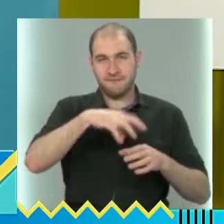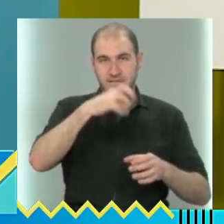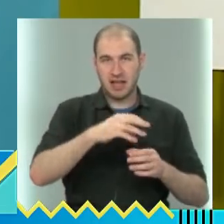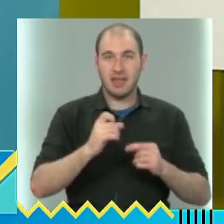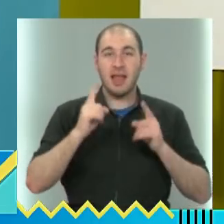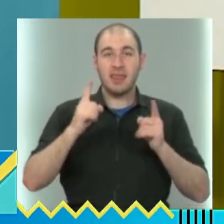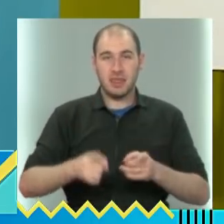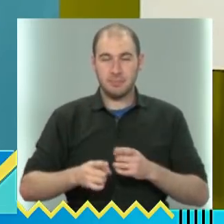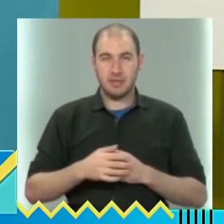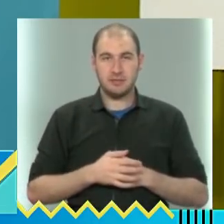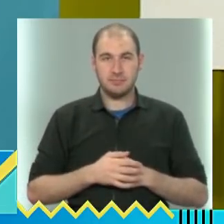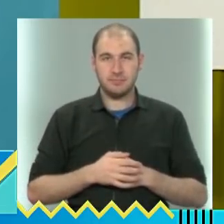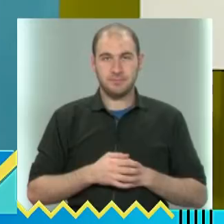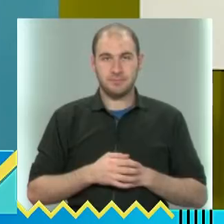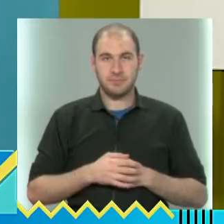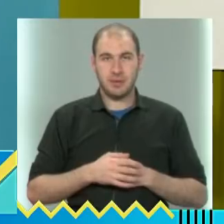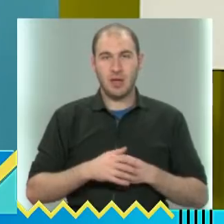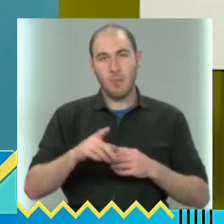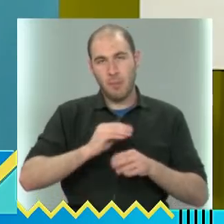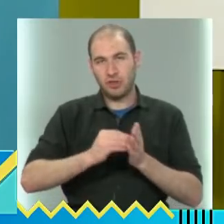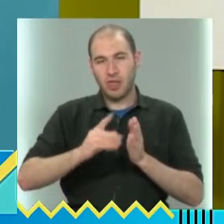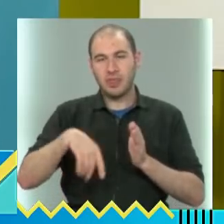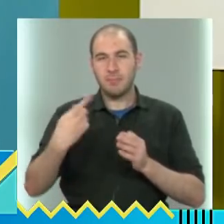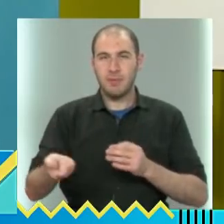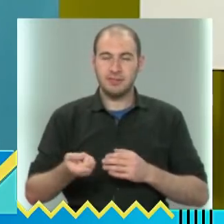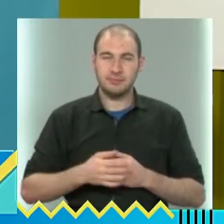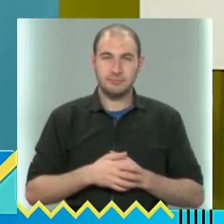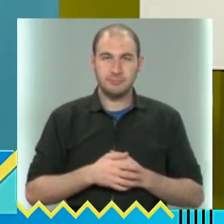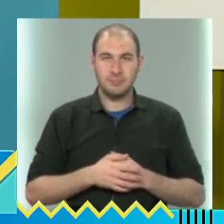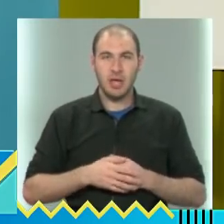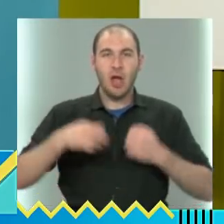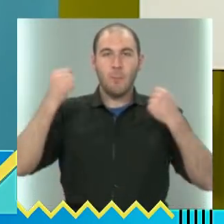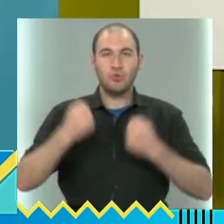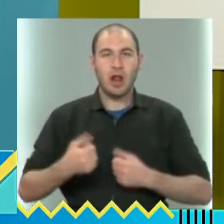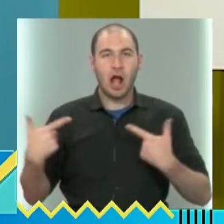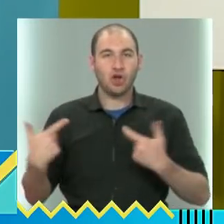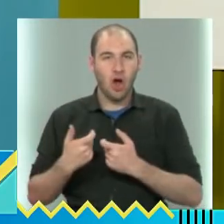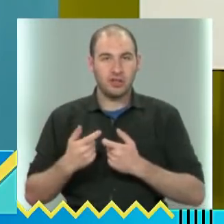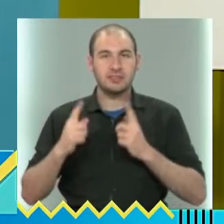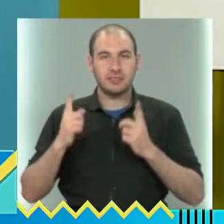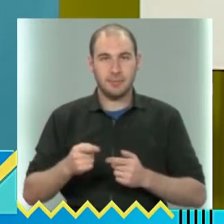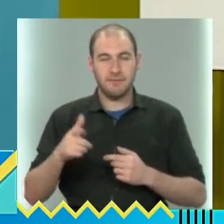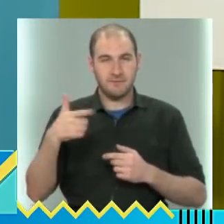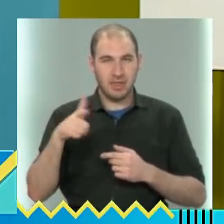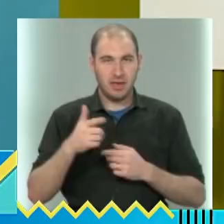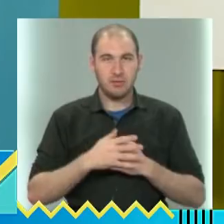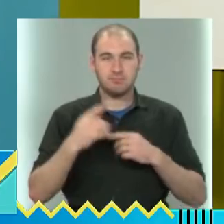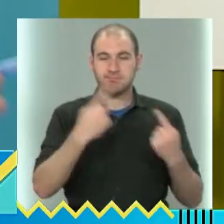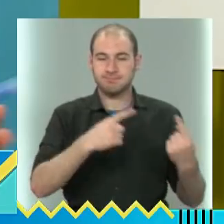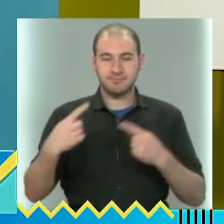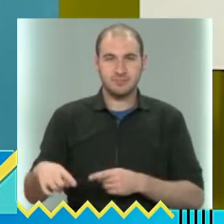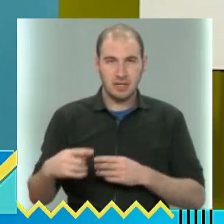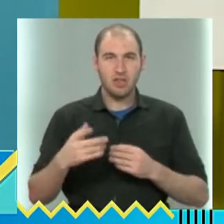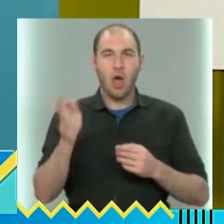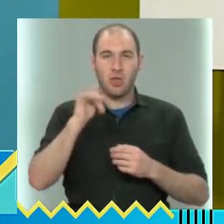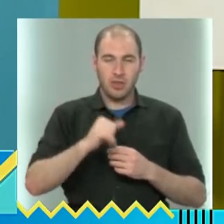supuesto también vamos a tener en otro momento la postura en contra también en nuestro clip, diferenciando lo que hacemos de